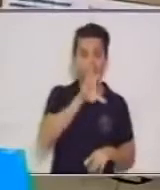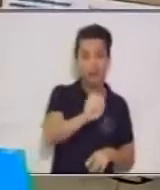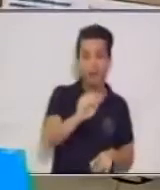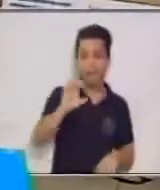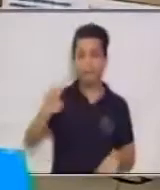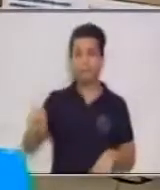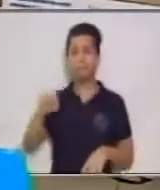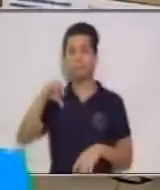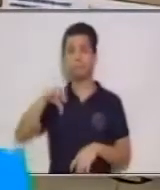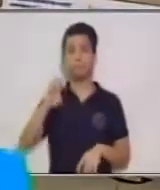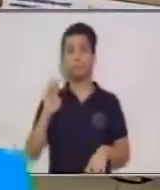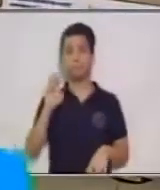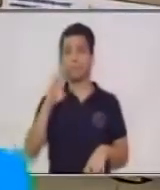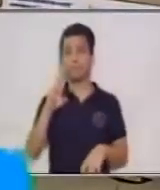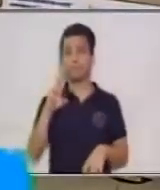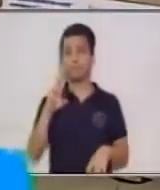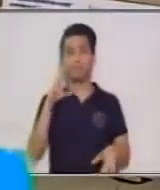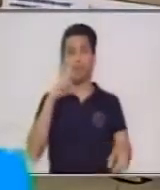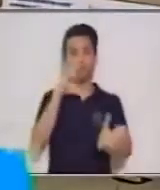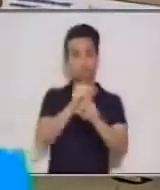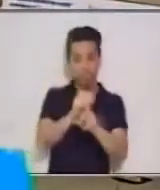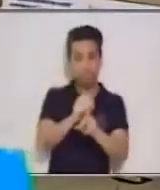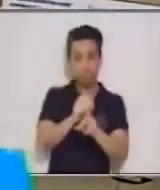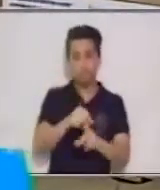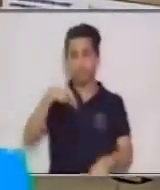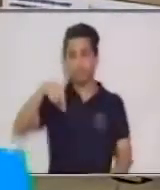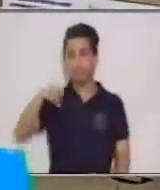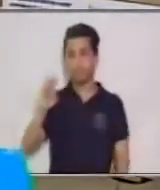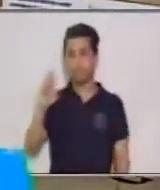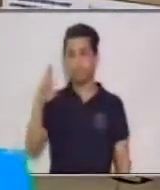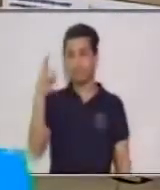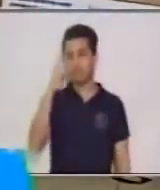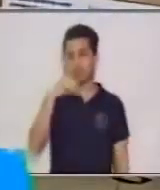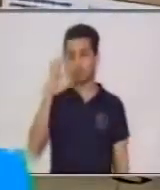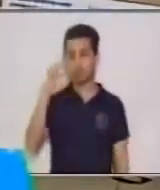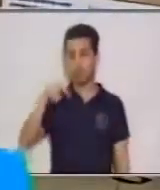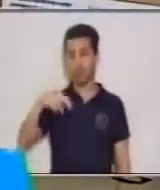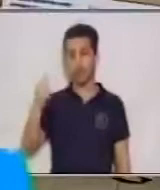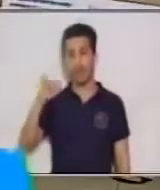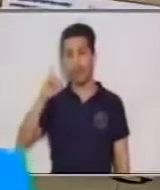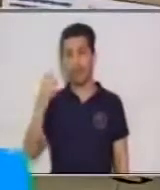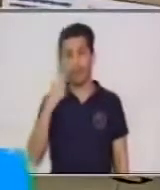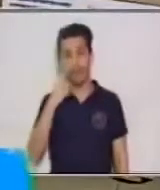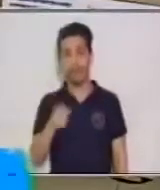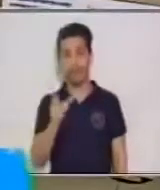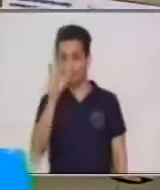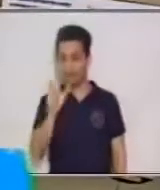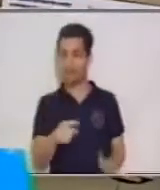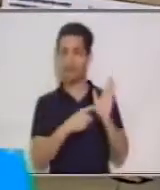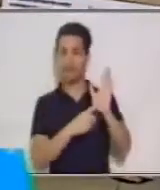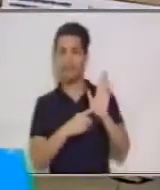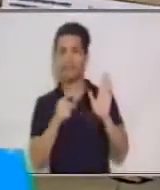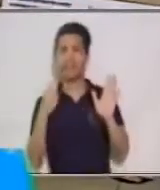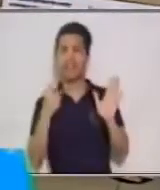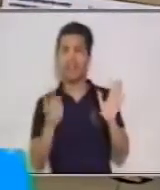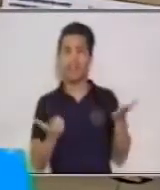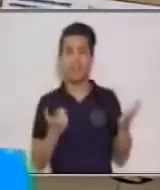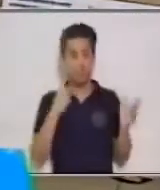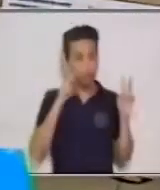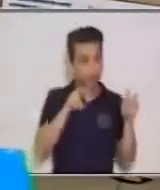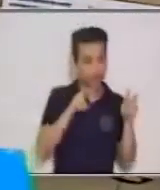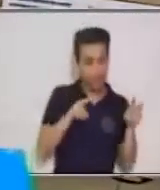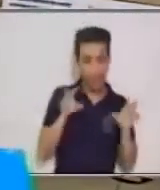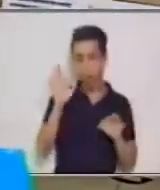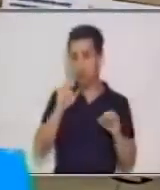los personajes? Porque tenemos que saber primero a quién vamos a observar o de quién vamos a leer. En el segundo vamos